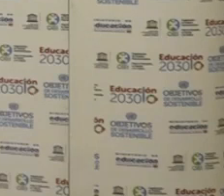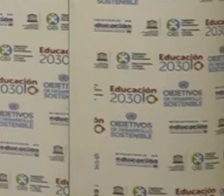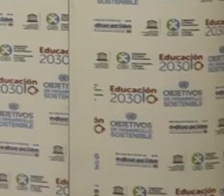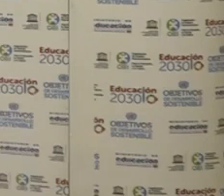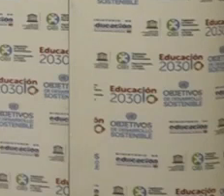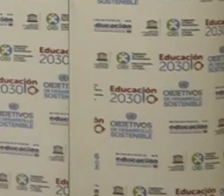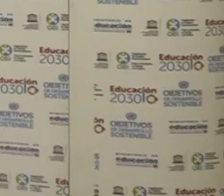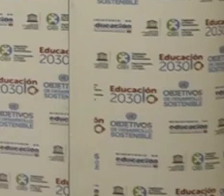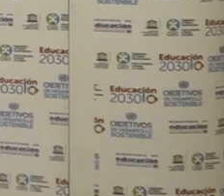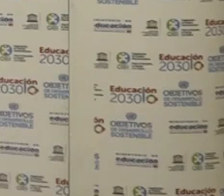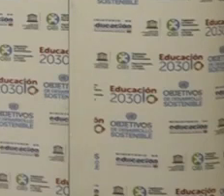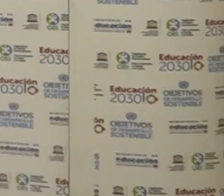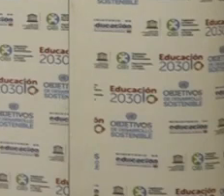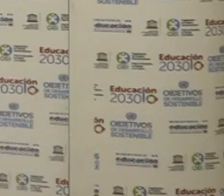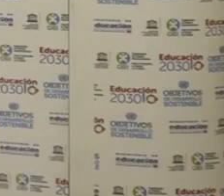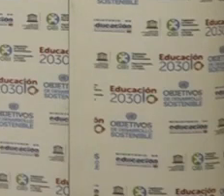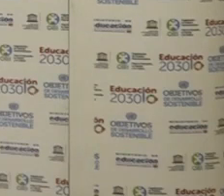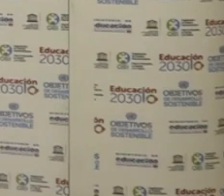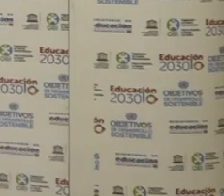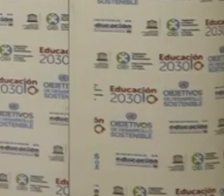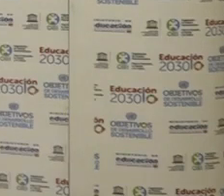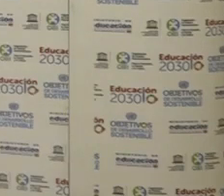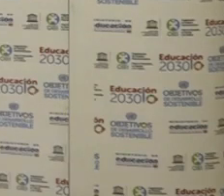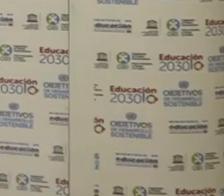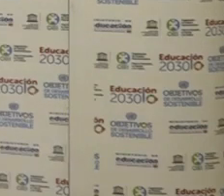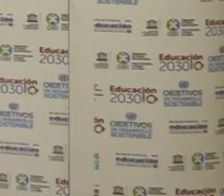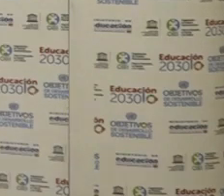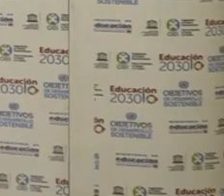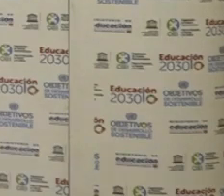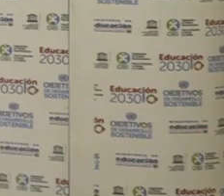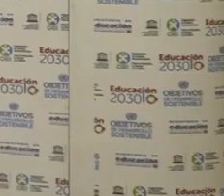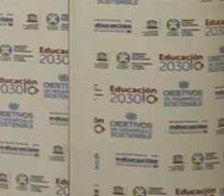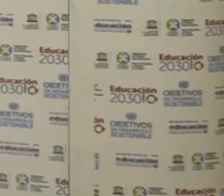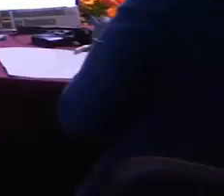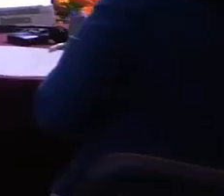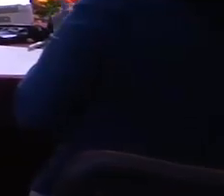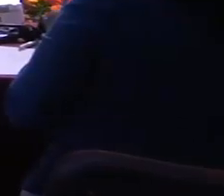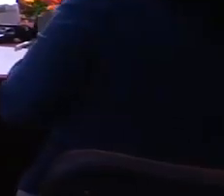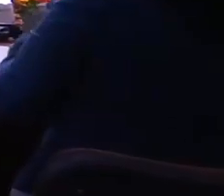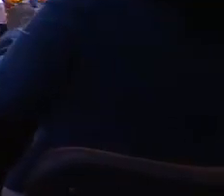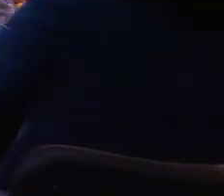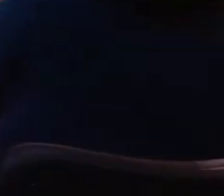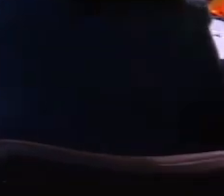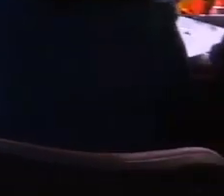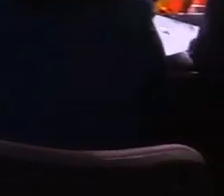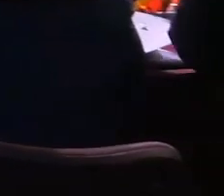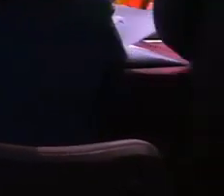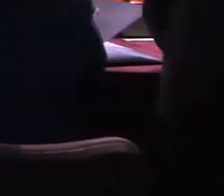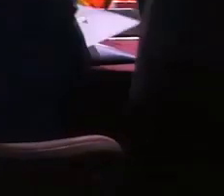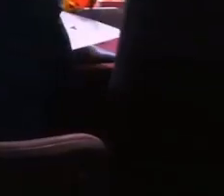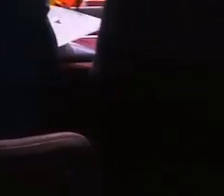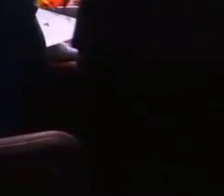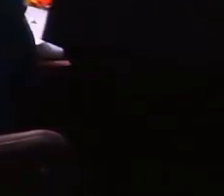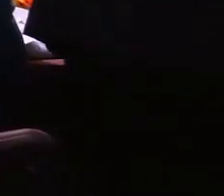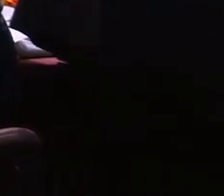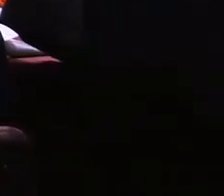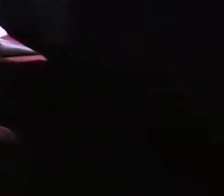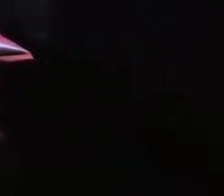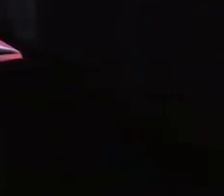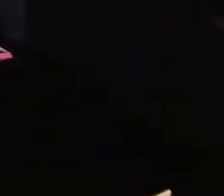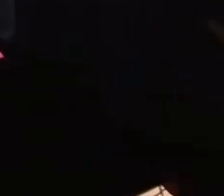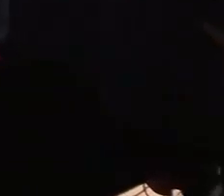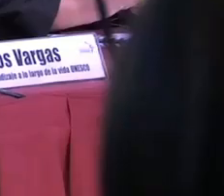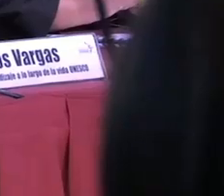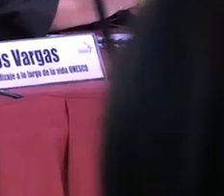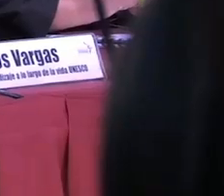interno, innegablemente es un desafío muy fuerte. Es la primera reunión de ministros que hacemos en el ámbito educativo y que debe